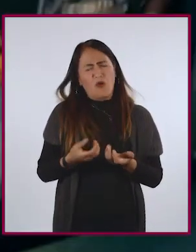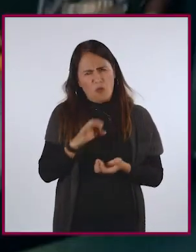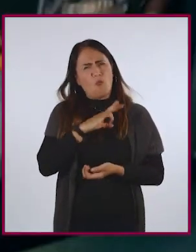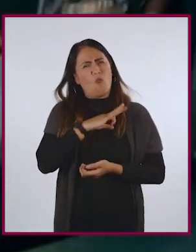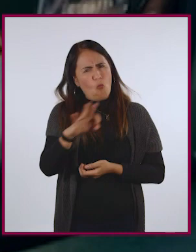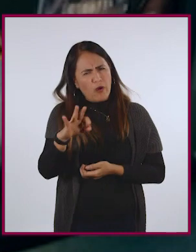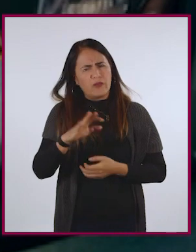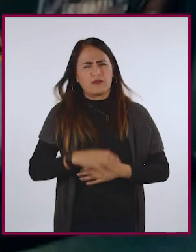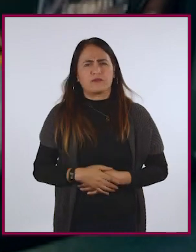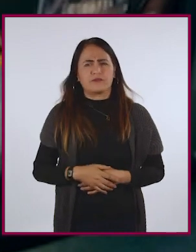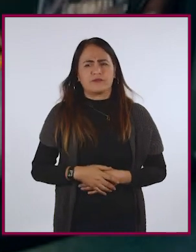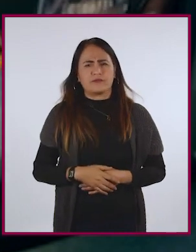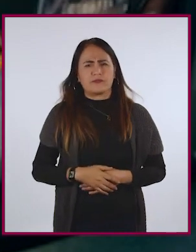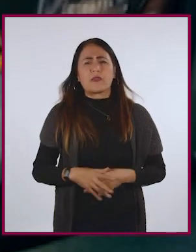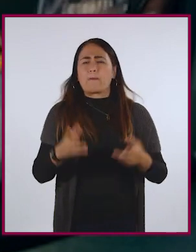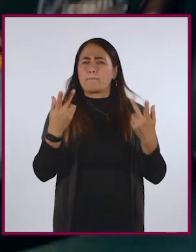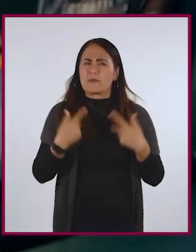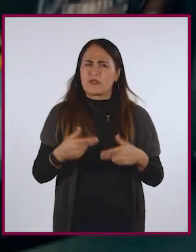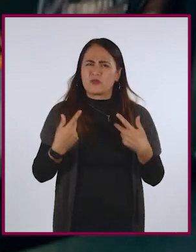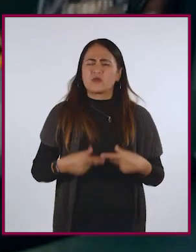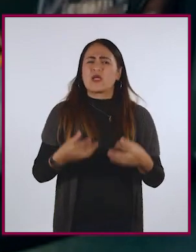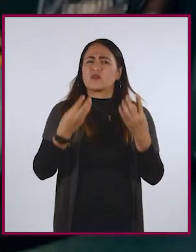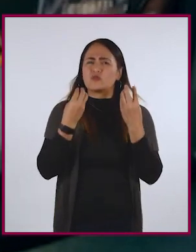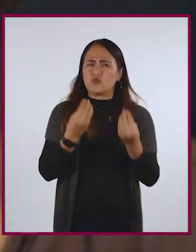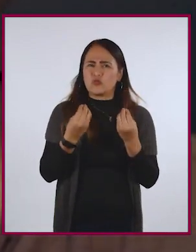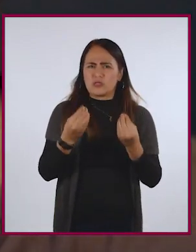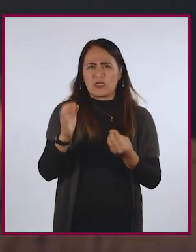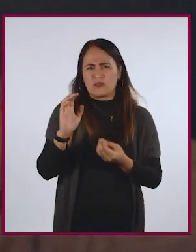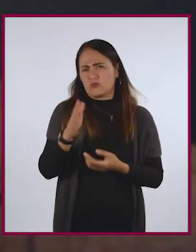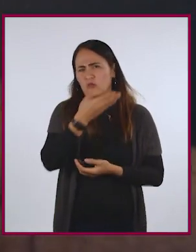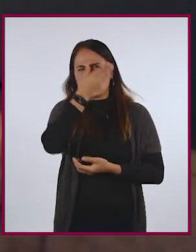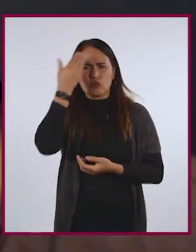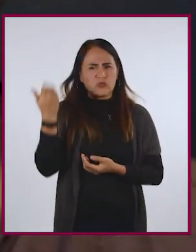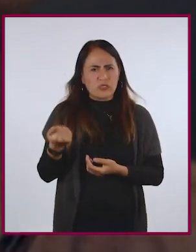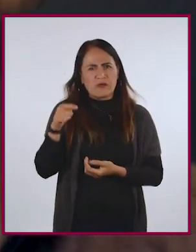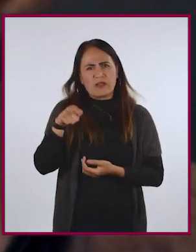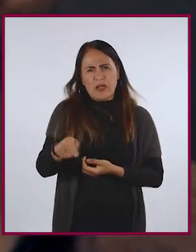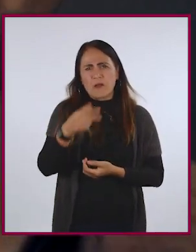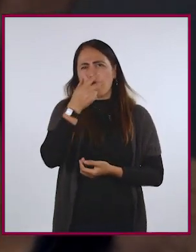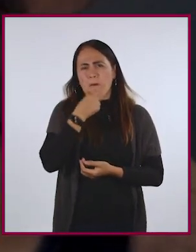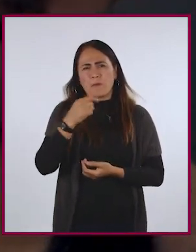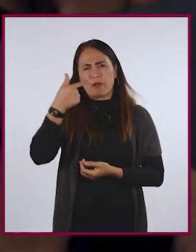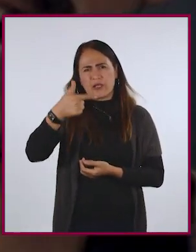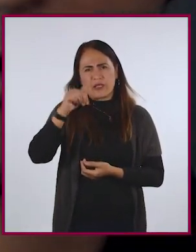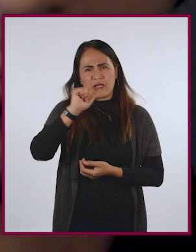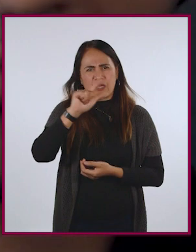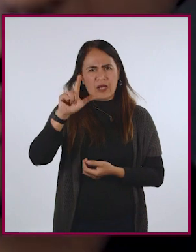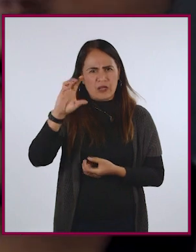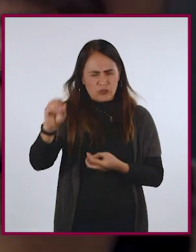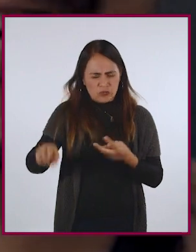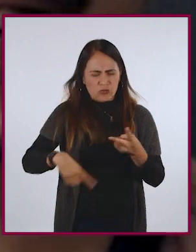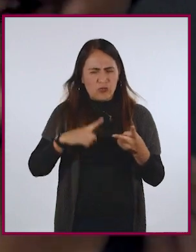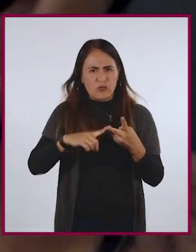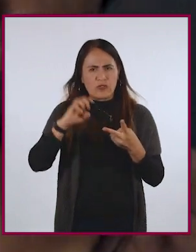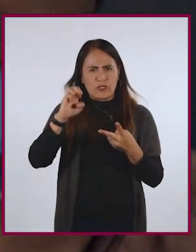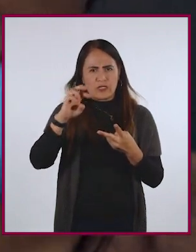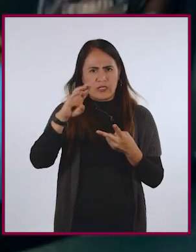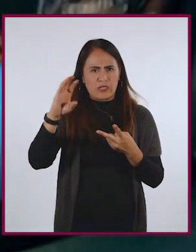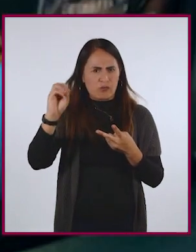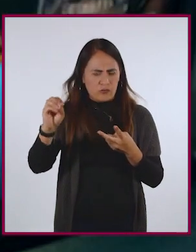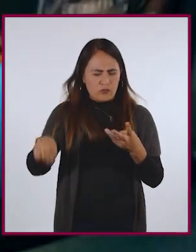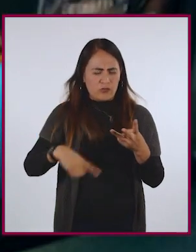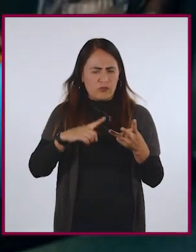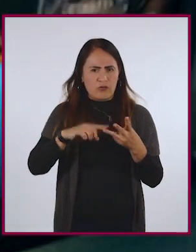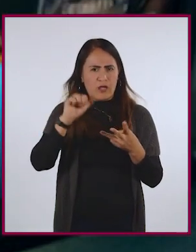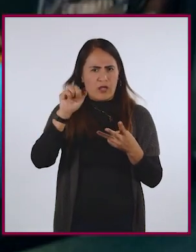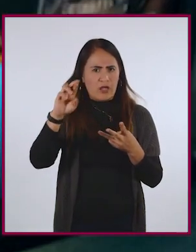vida. Muchas personas no conocen la labor tan importante que cimentaron personas como Joaquín Gallo, Luis Enrique Erro